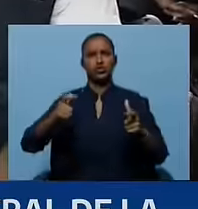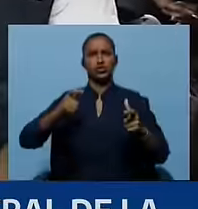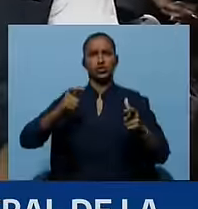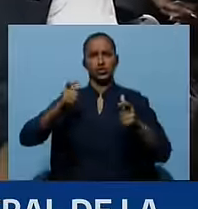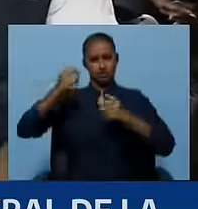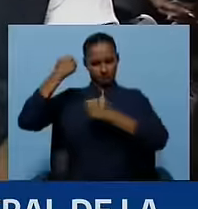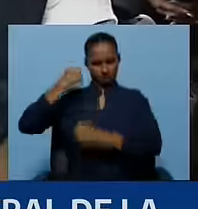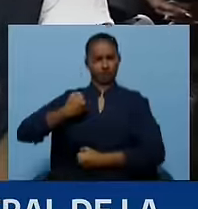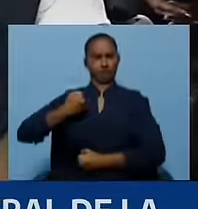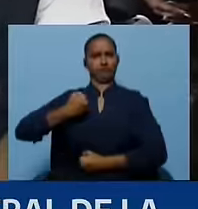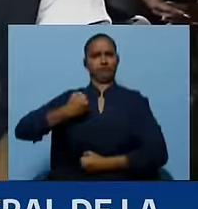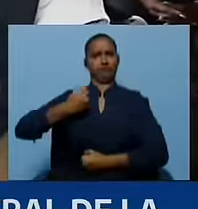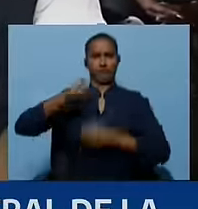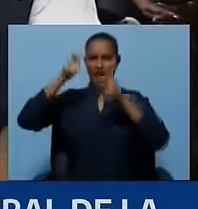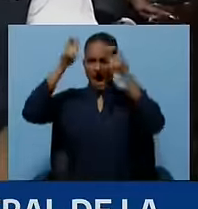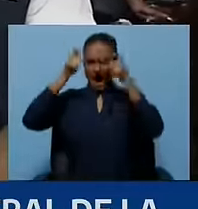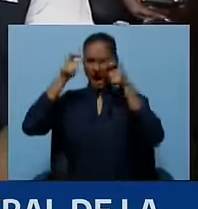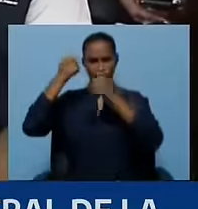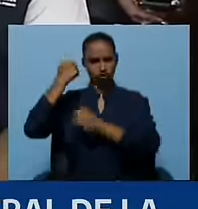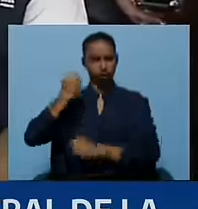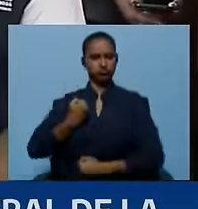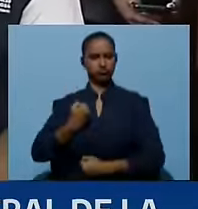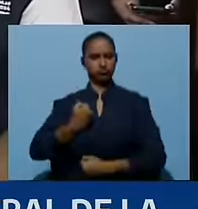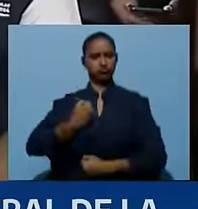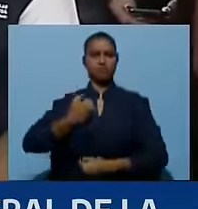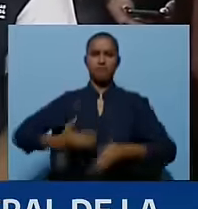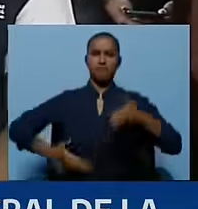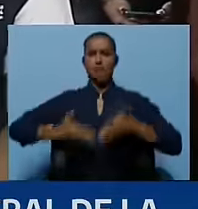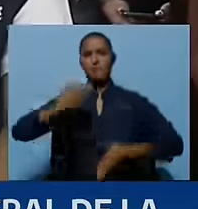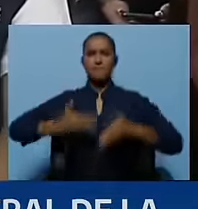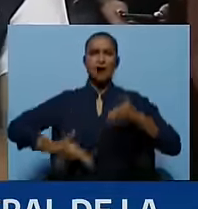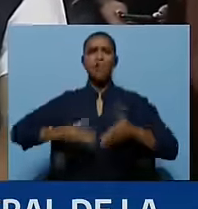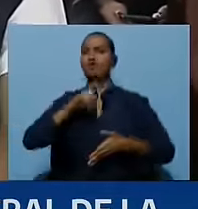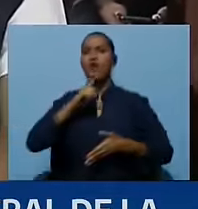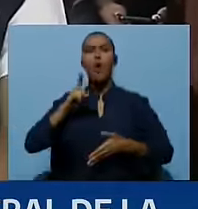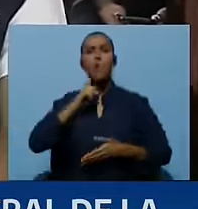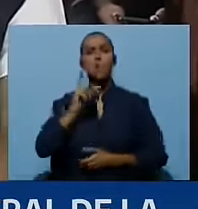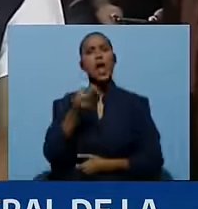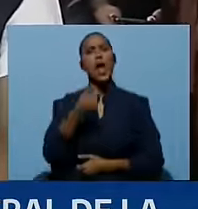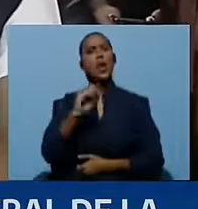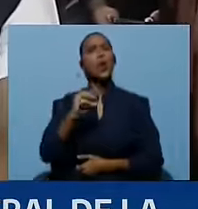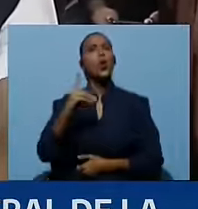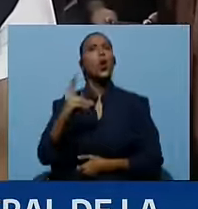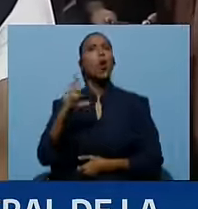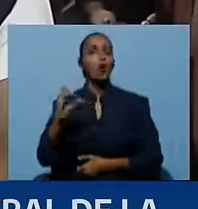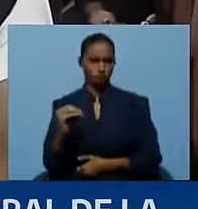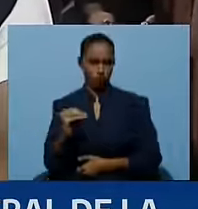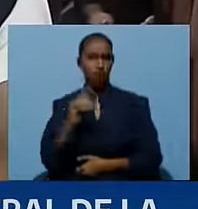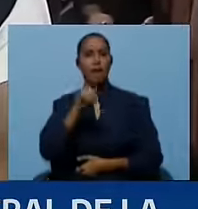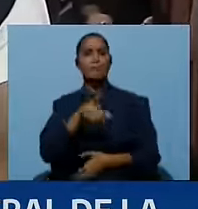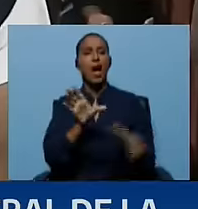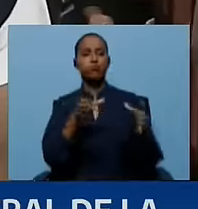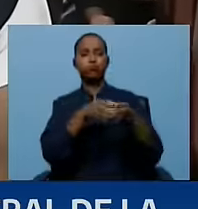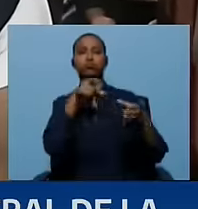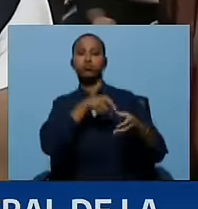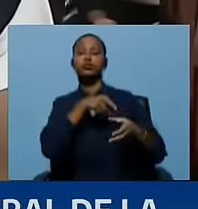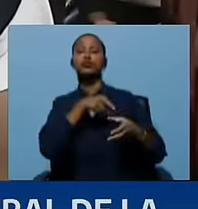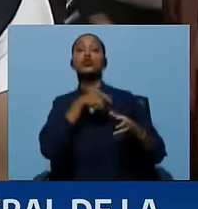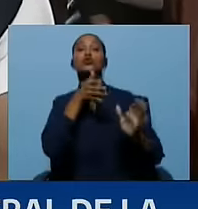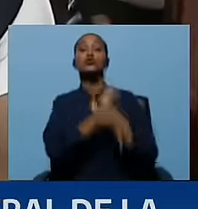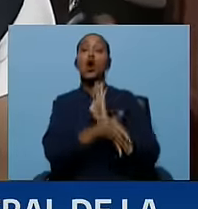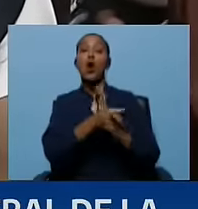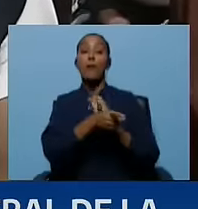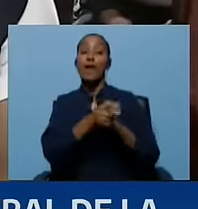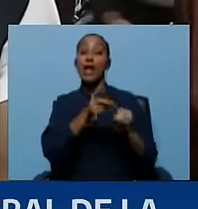mejor armado que había en la época, que era el ejército de los godos, de la oligarquía de los apellidos, los